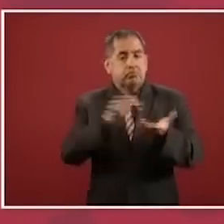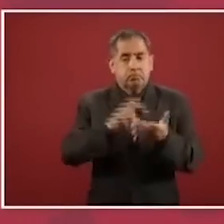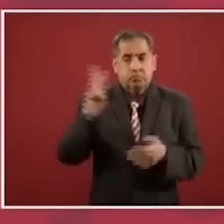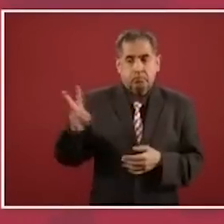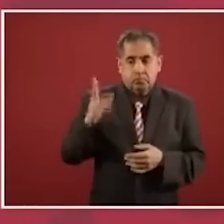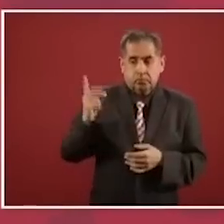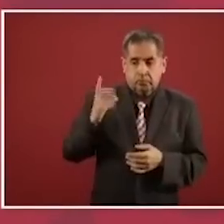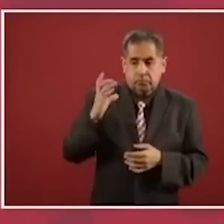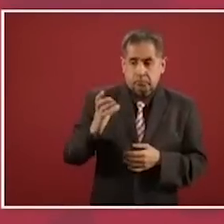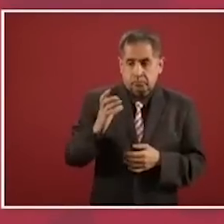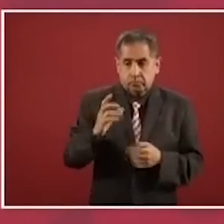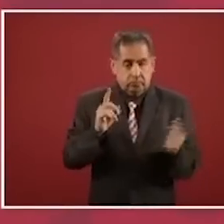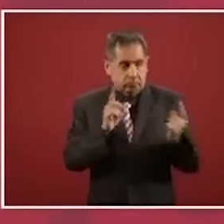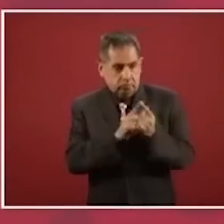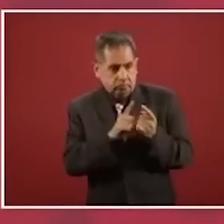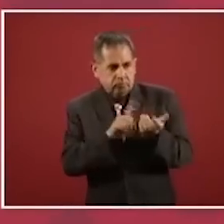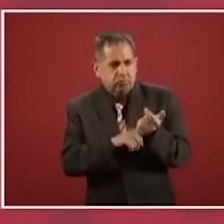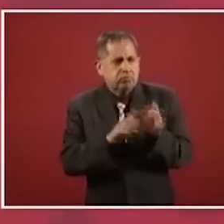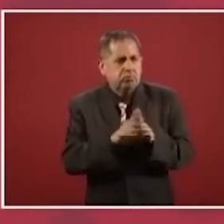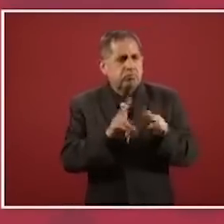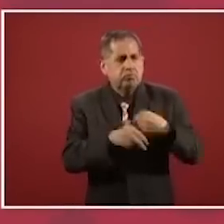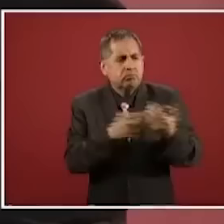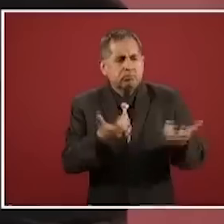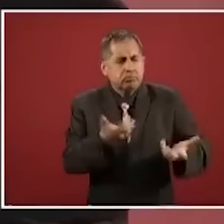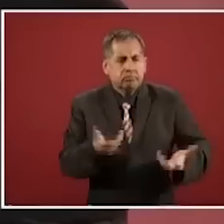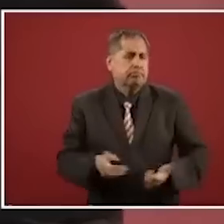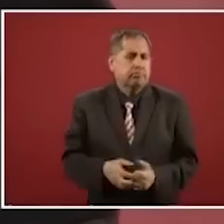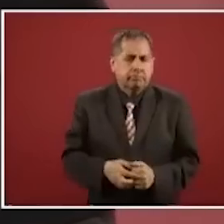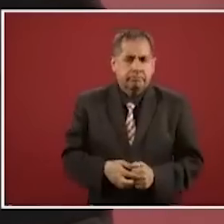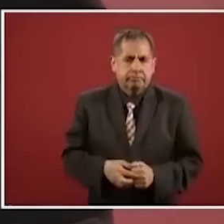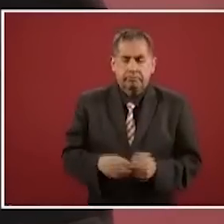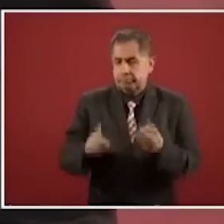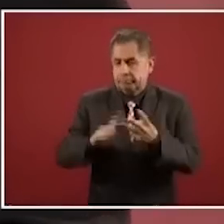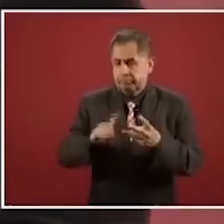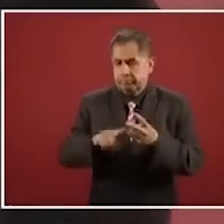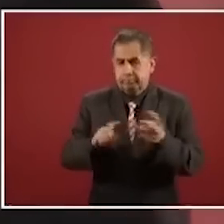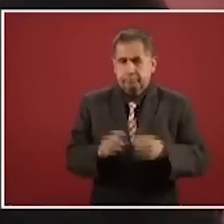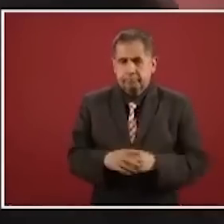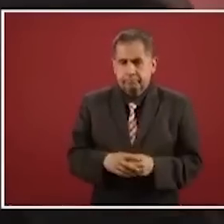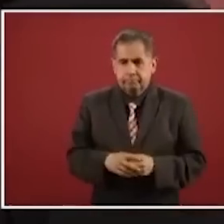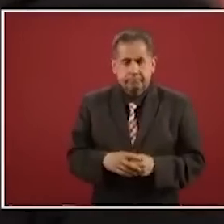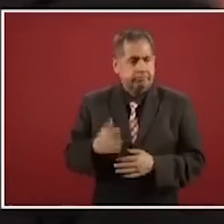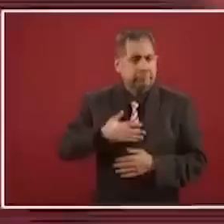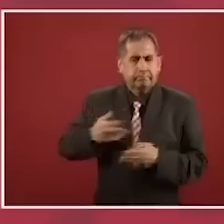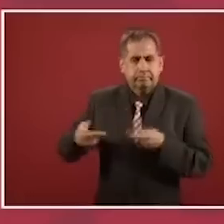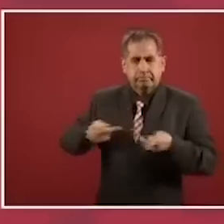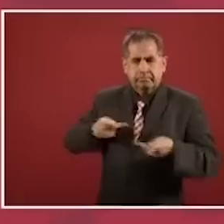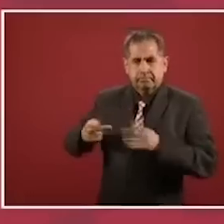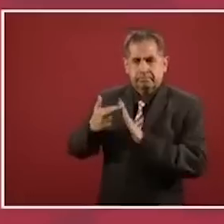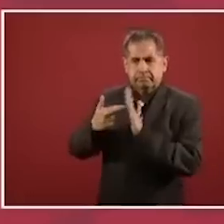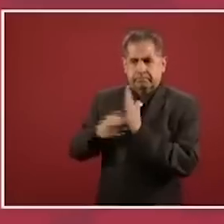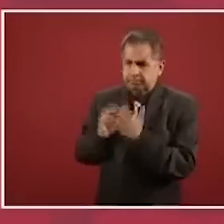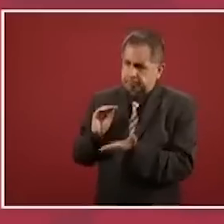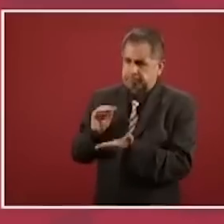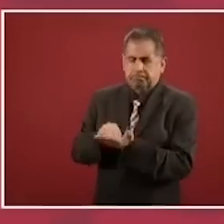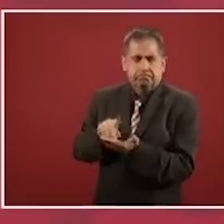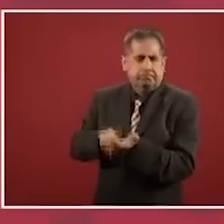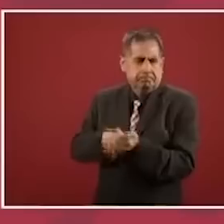oigan, hay este problema de forma y de fondo. Y tercero, pues preparar nuestras medidas de implementación,